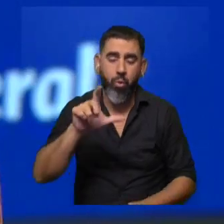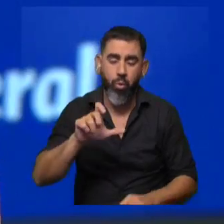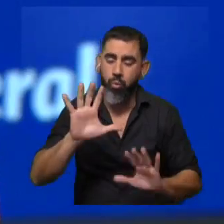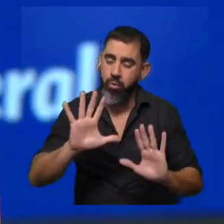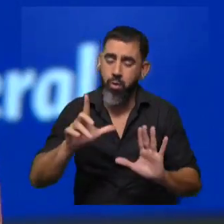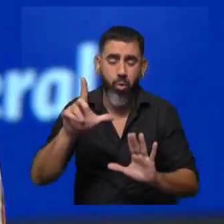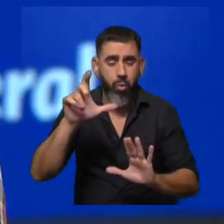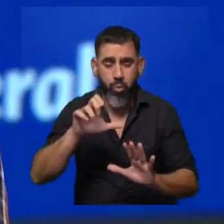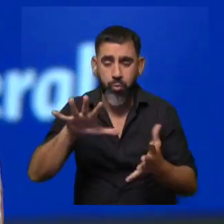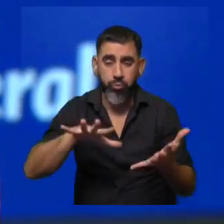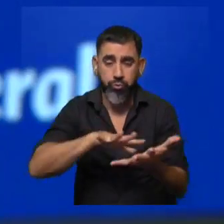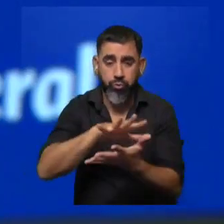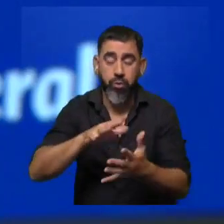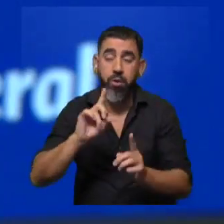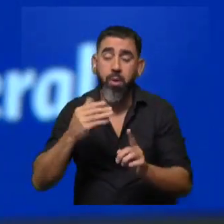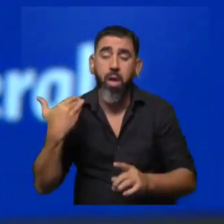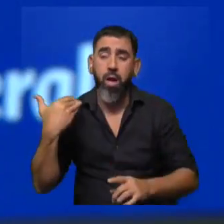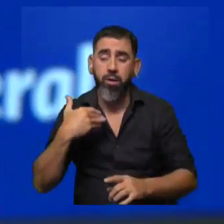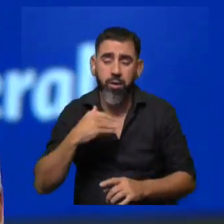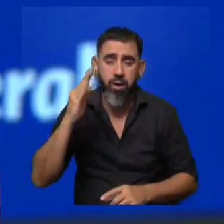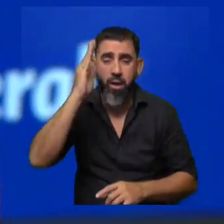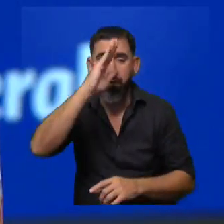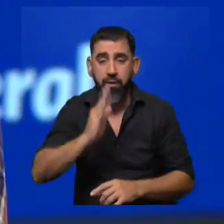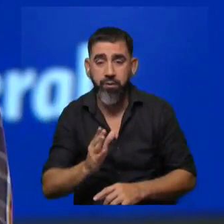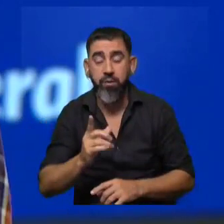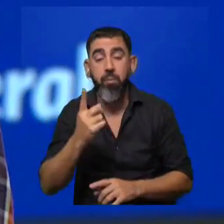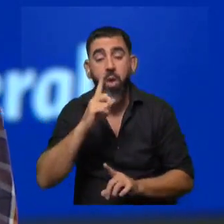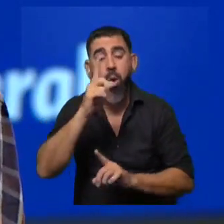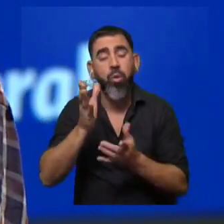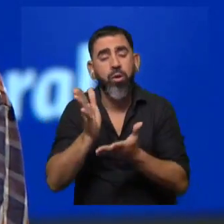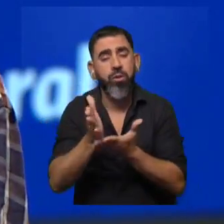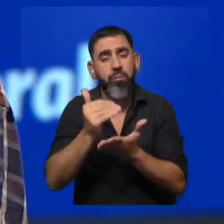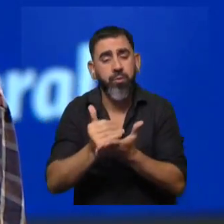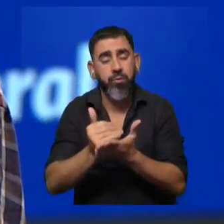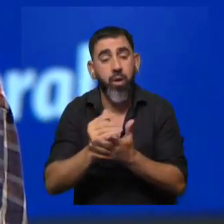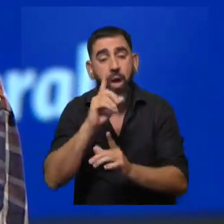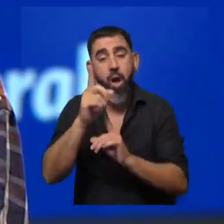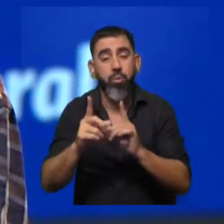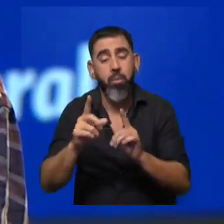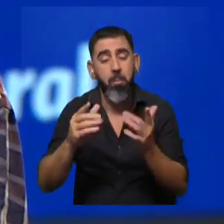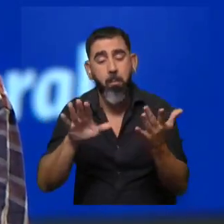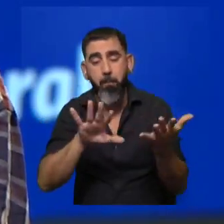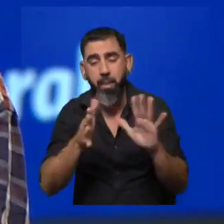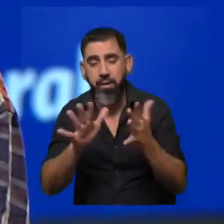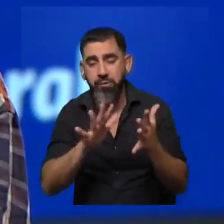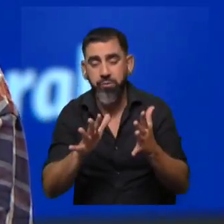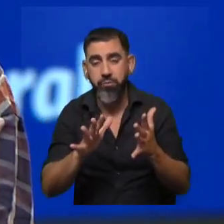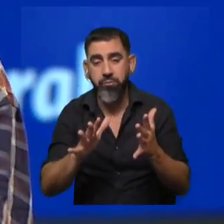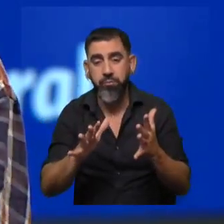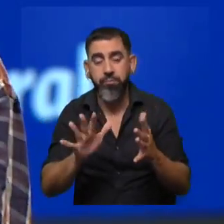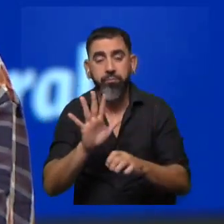varias regiones de aquí, o sea, en Argentina, en Brasil, pero en estados, han pasado cosas similares, es como que no se